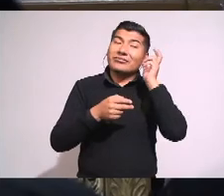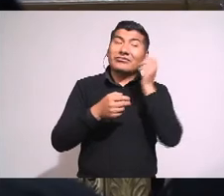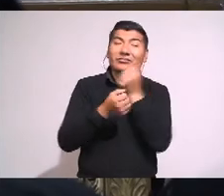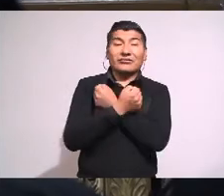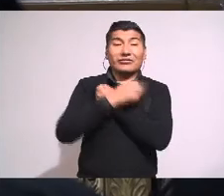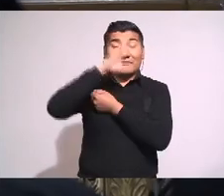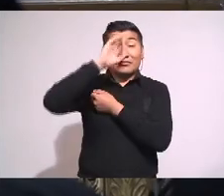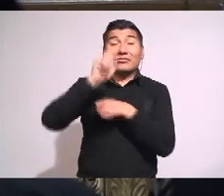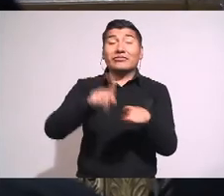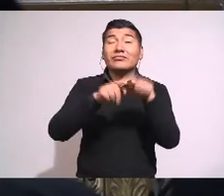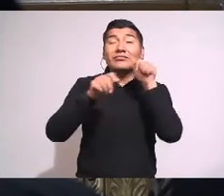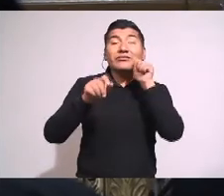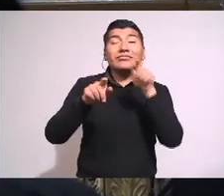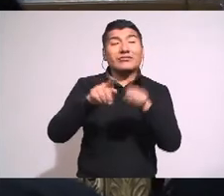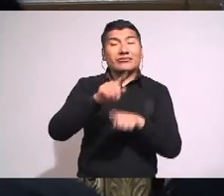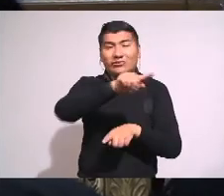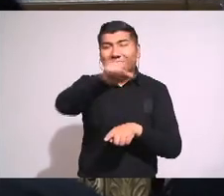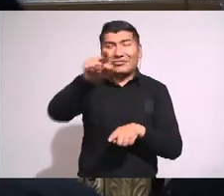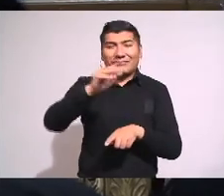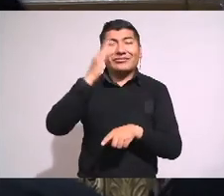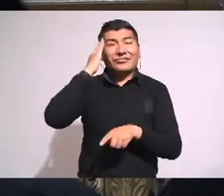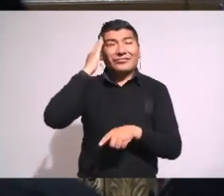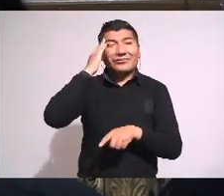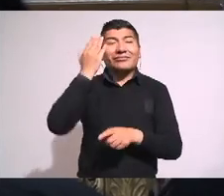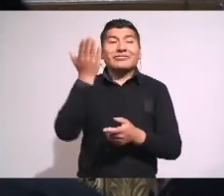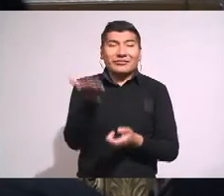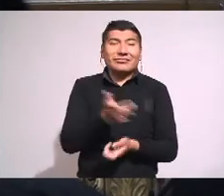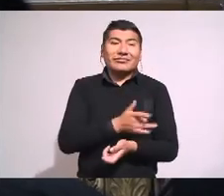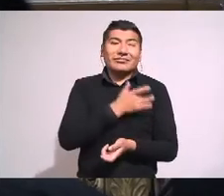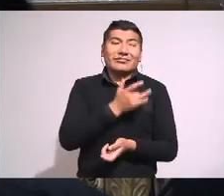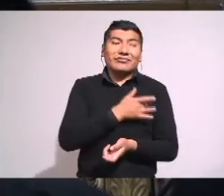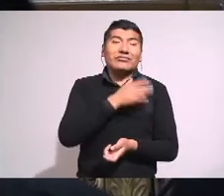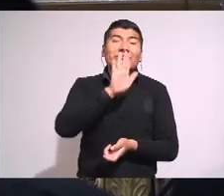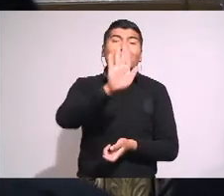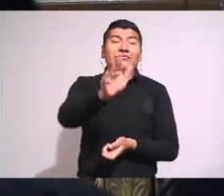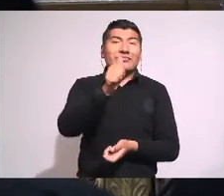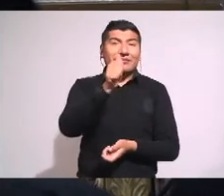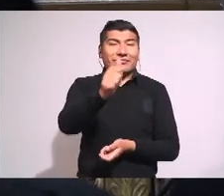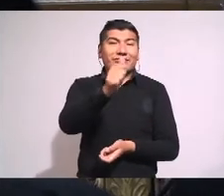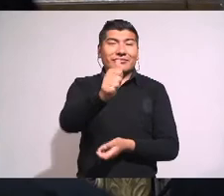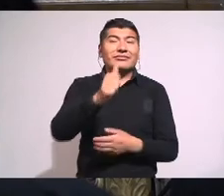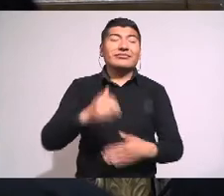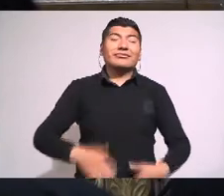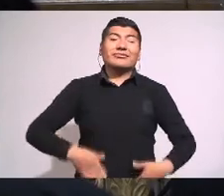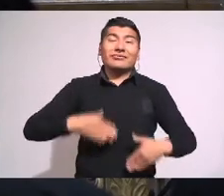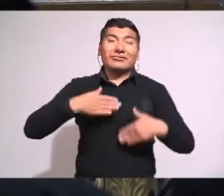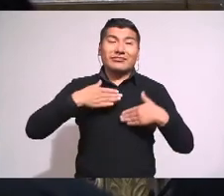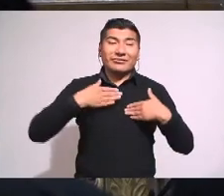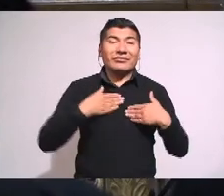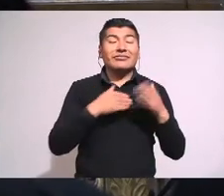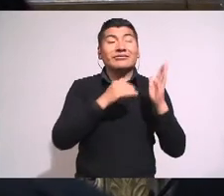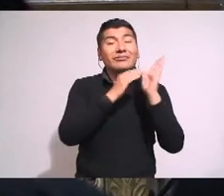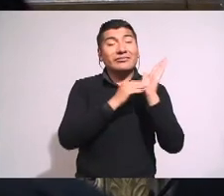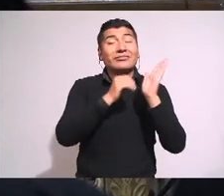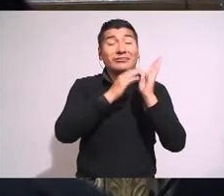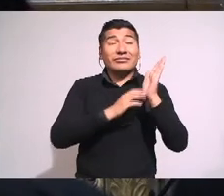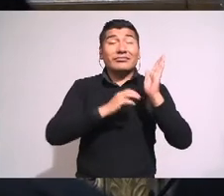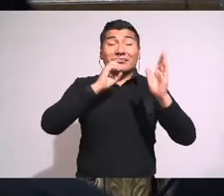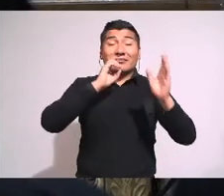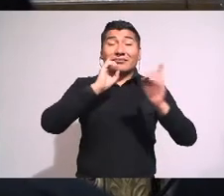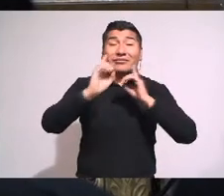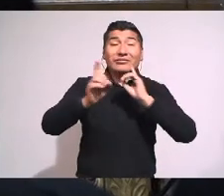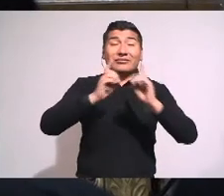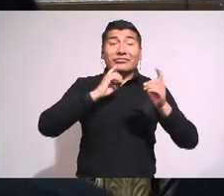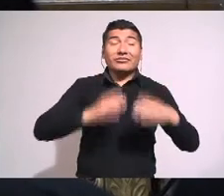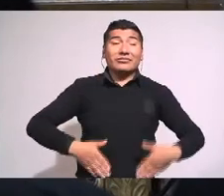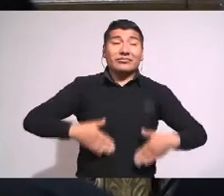hermanos, ustedes saben, han experimentado en sus propias vidas que por falta del diálogo en la